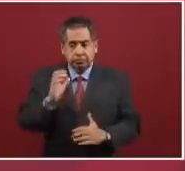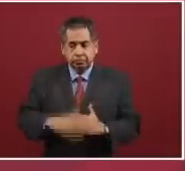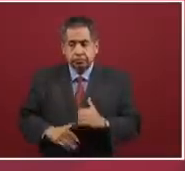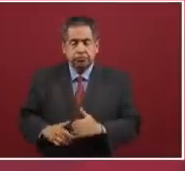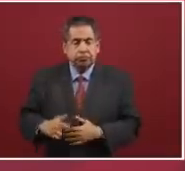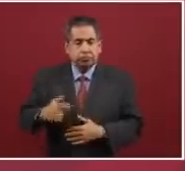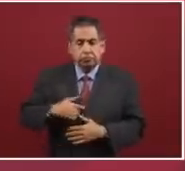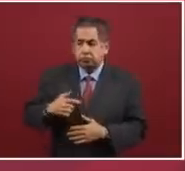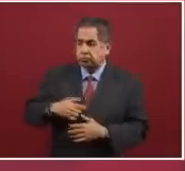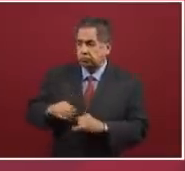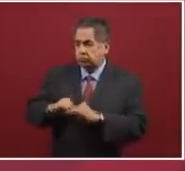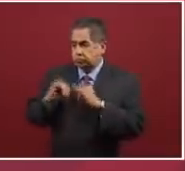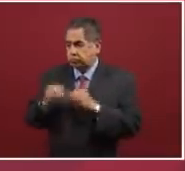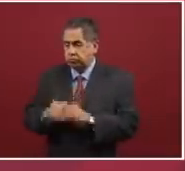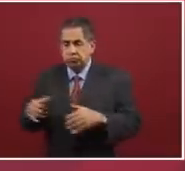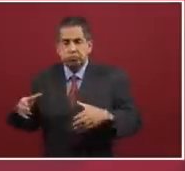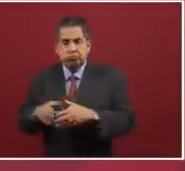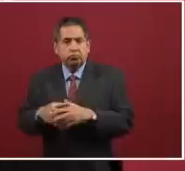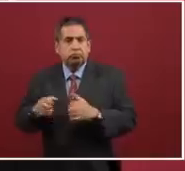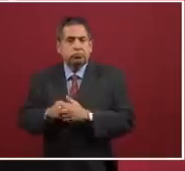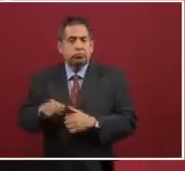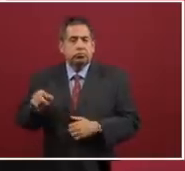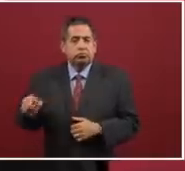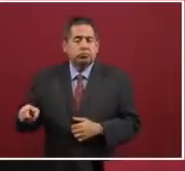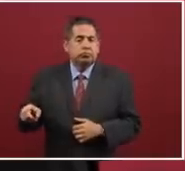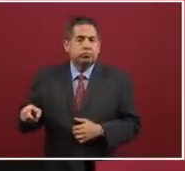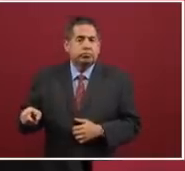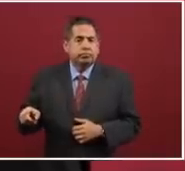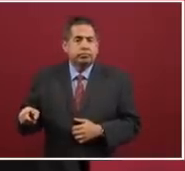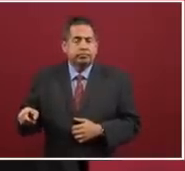una reunión con